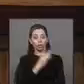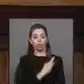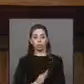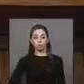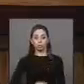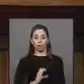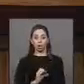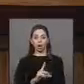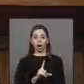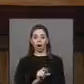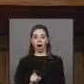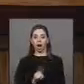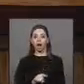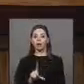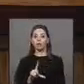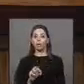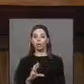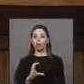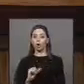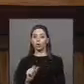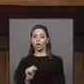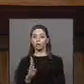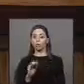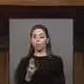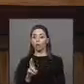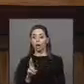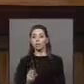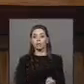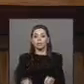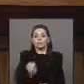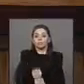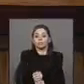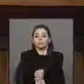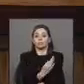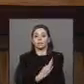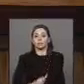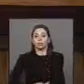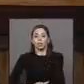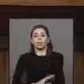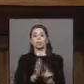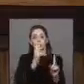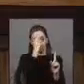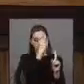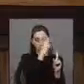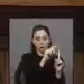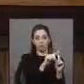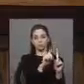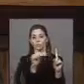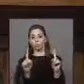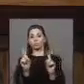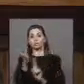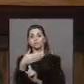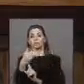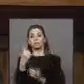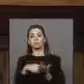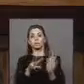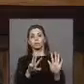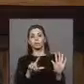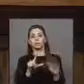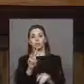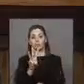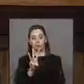Lorca Tobar, quien sólo alcanzó a ejercer su mandato como legislador entre marzo y septiembre de 1973,